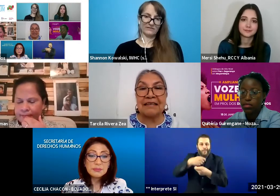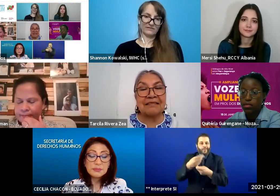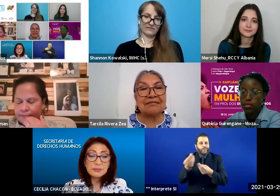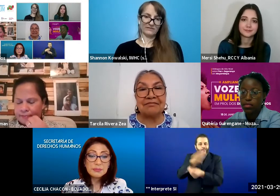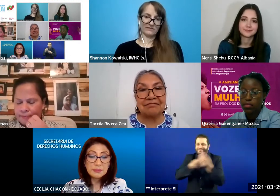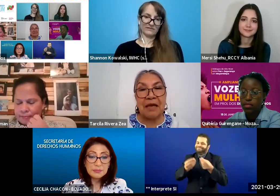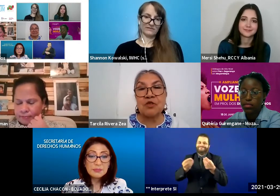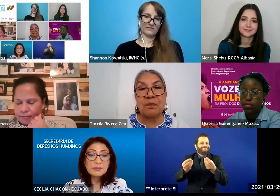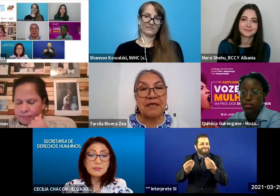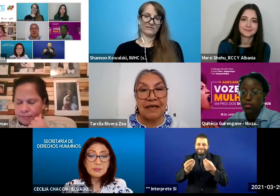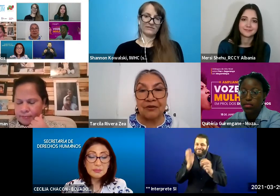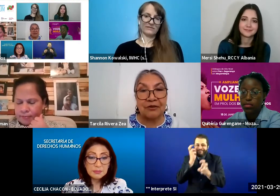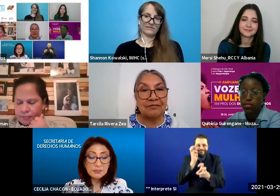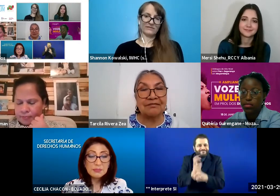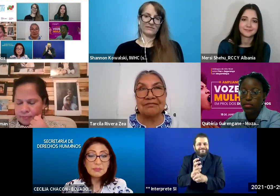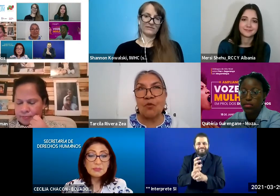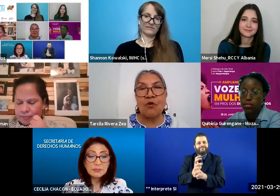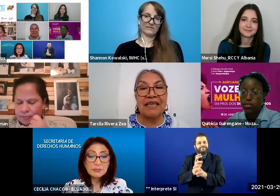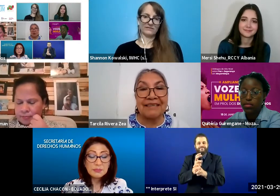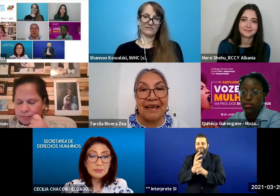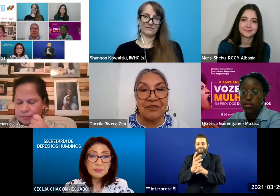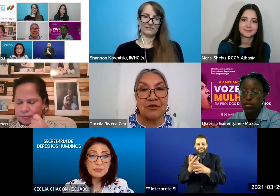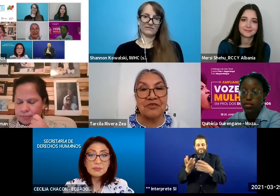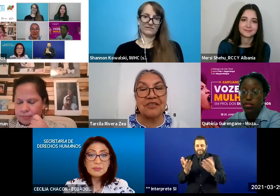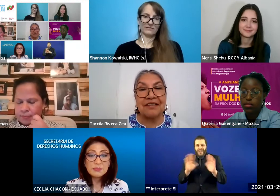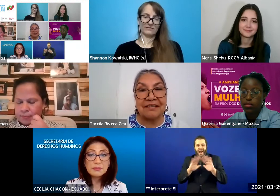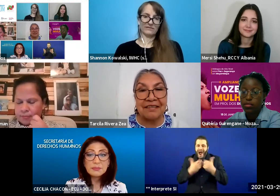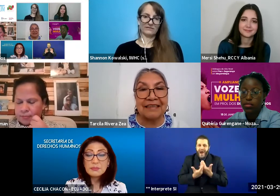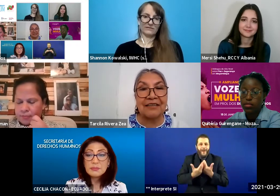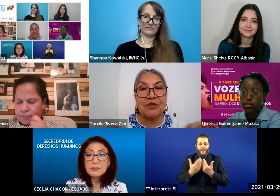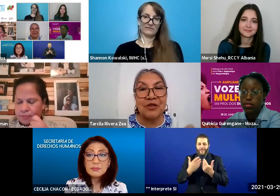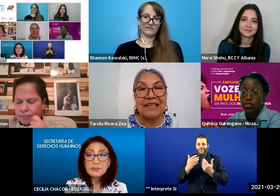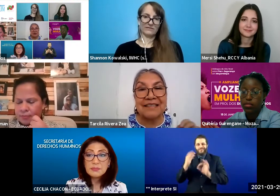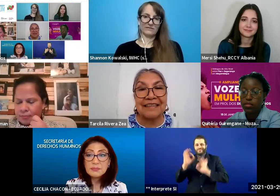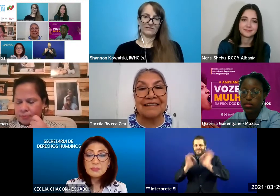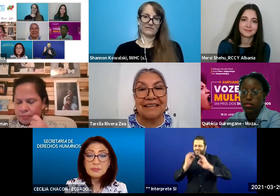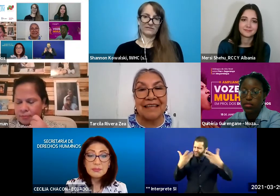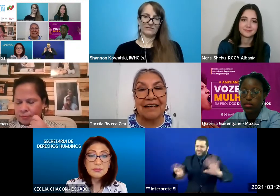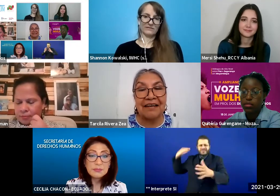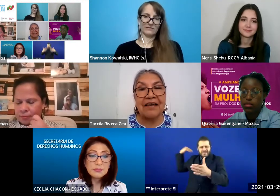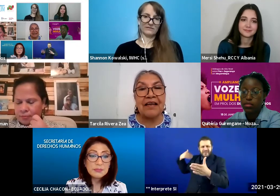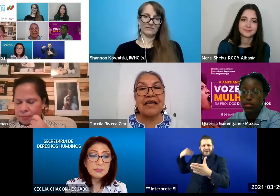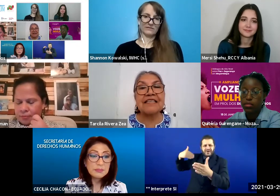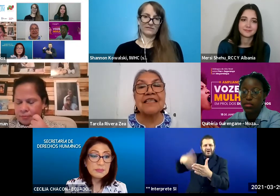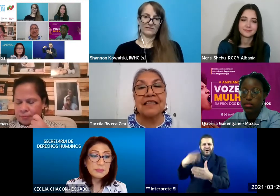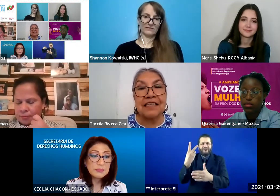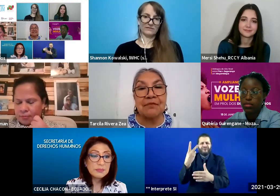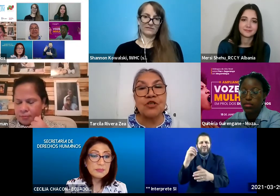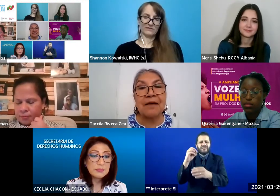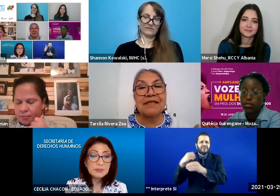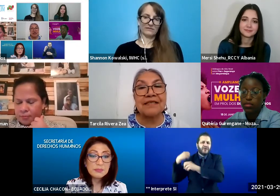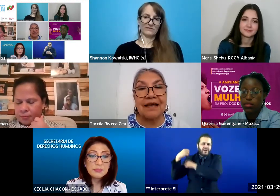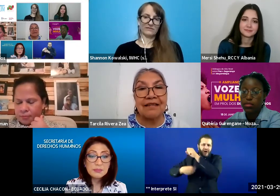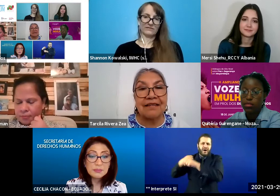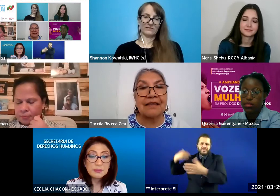Casi hemos pasado como 20 años tratando de hacer entender que sí